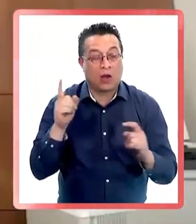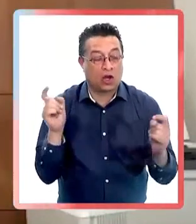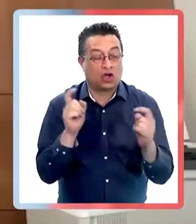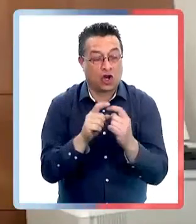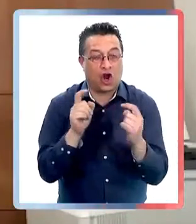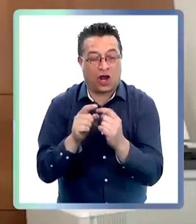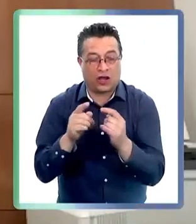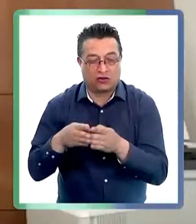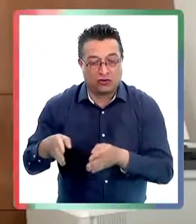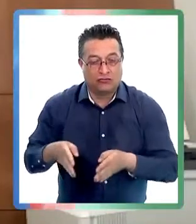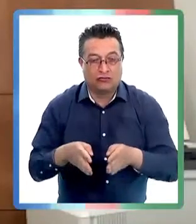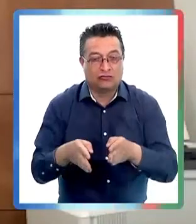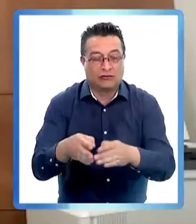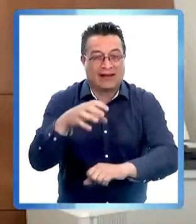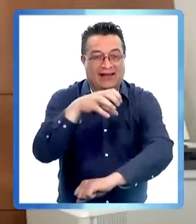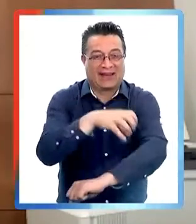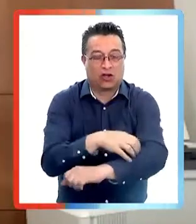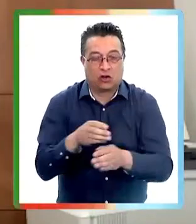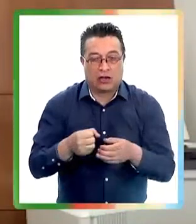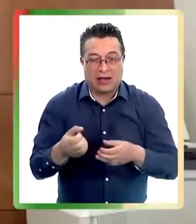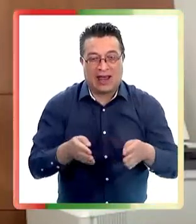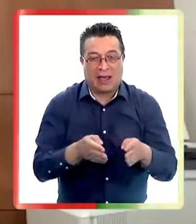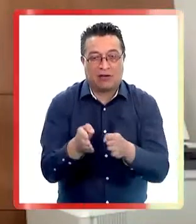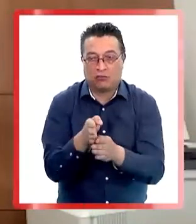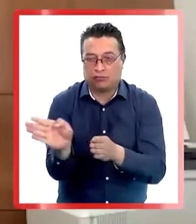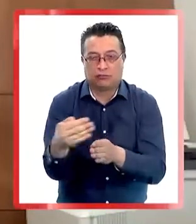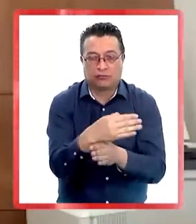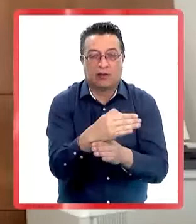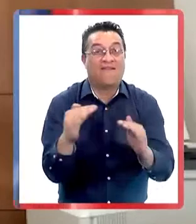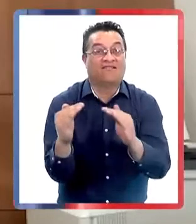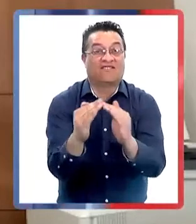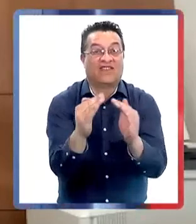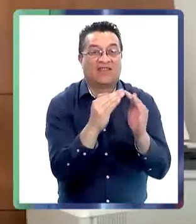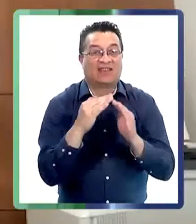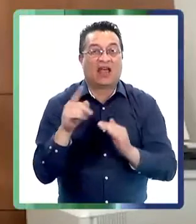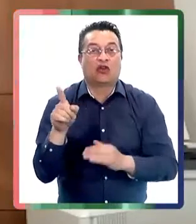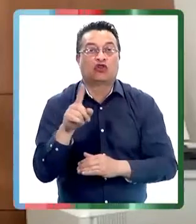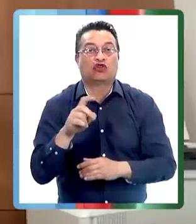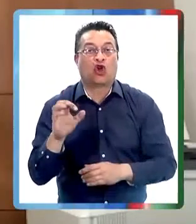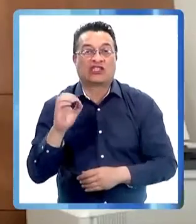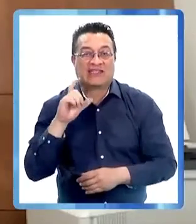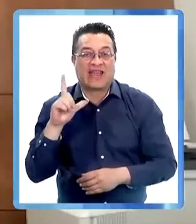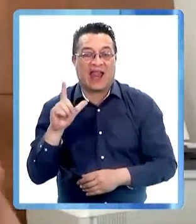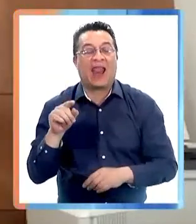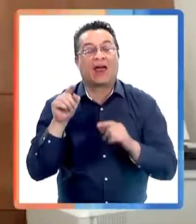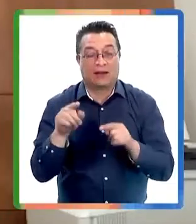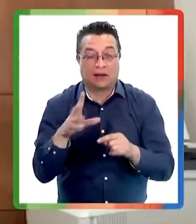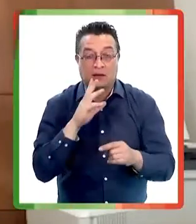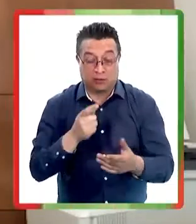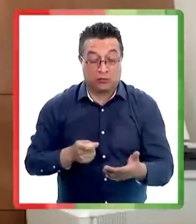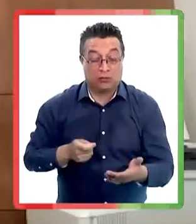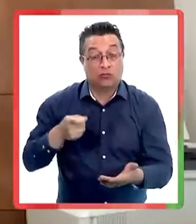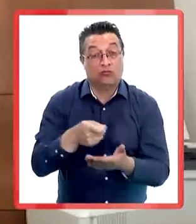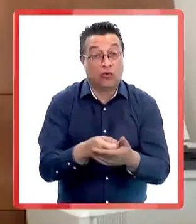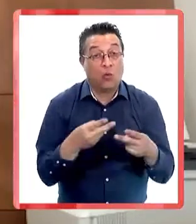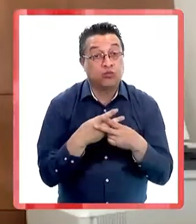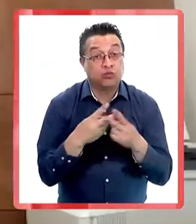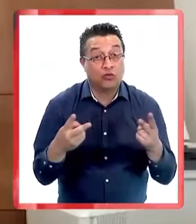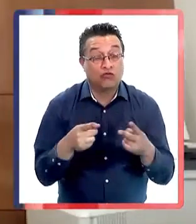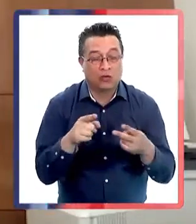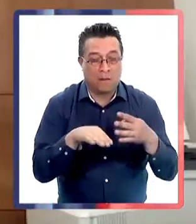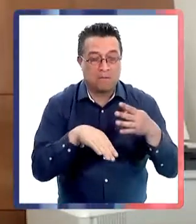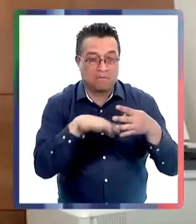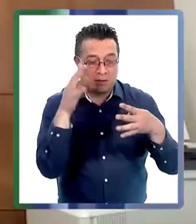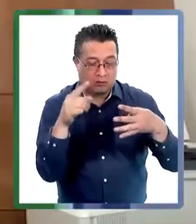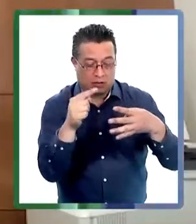ver con la conectividad interna de la región, viviendas sociales, pero en particular en estos proyectos de inversión pública